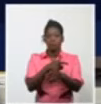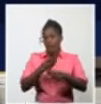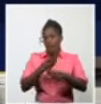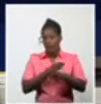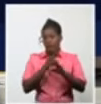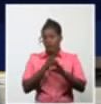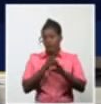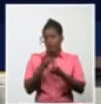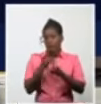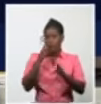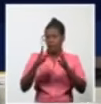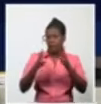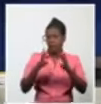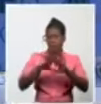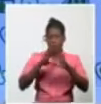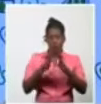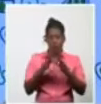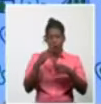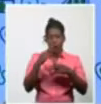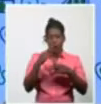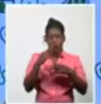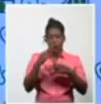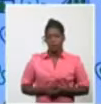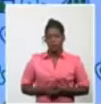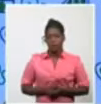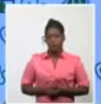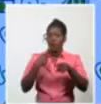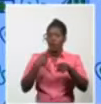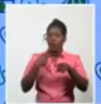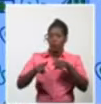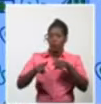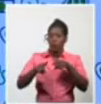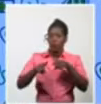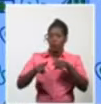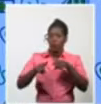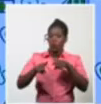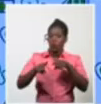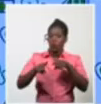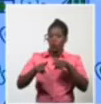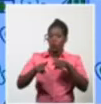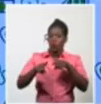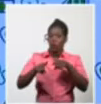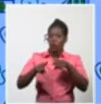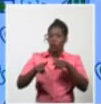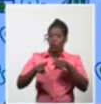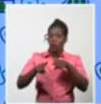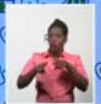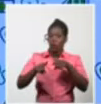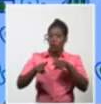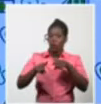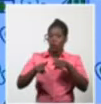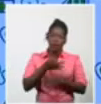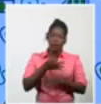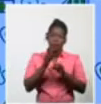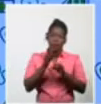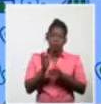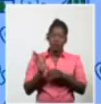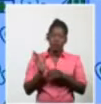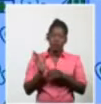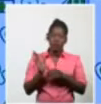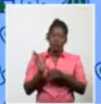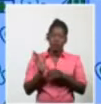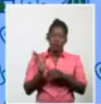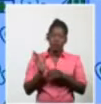etapa. Radio Guamá pregunta, en los últimos días se ha estado hablando de una posible vacuna ante la